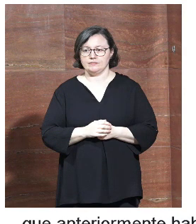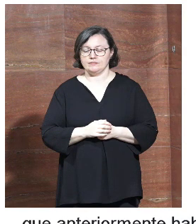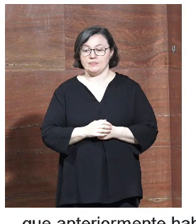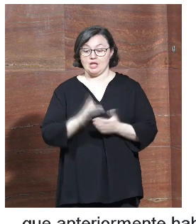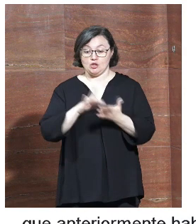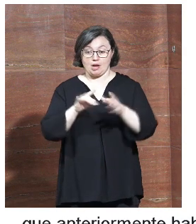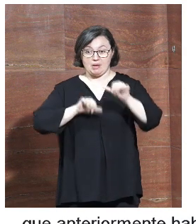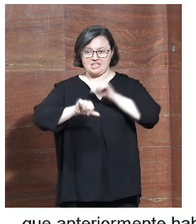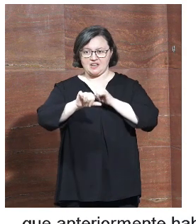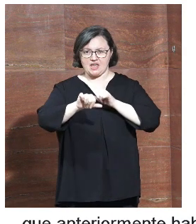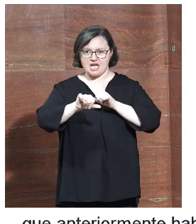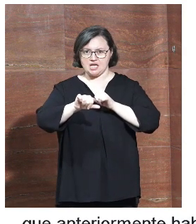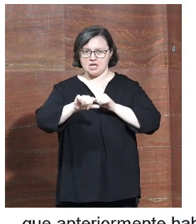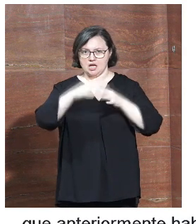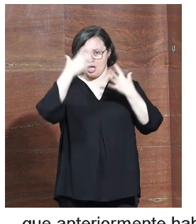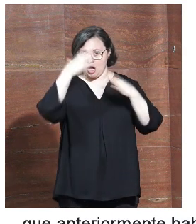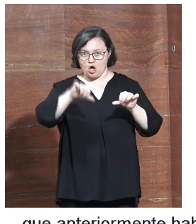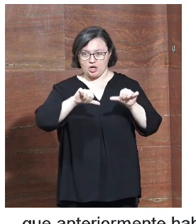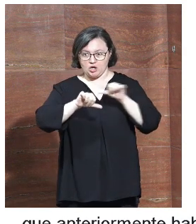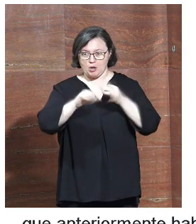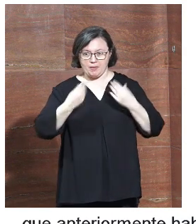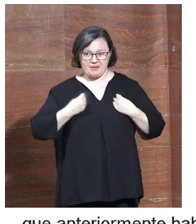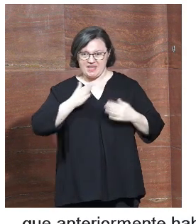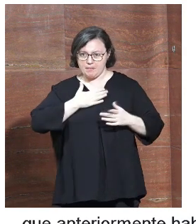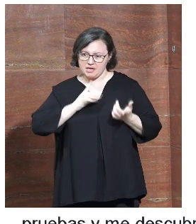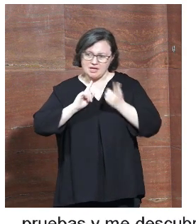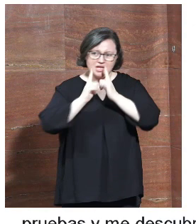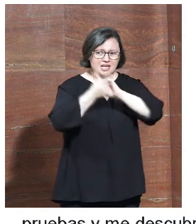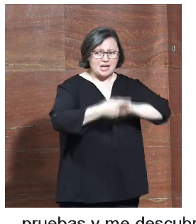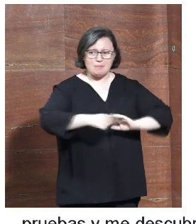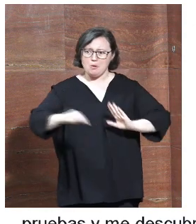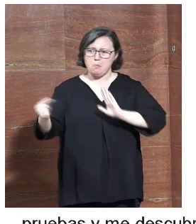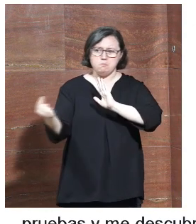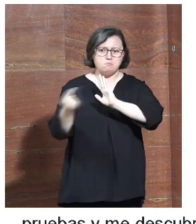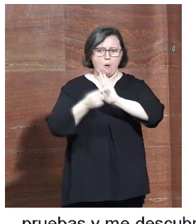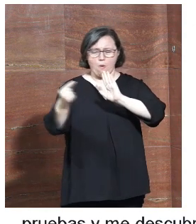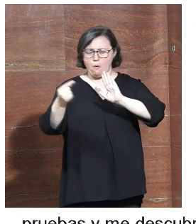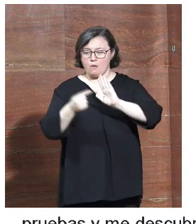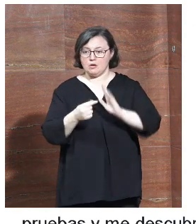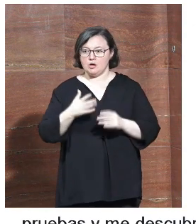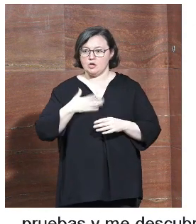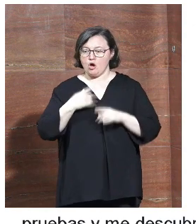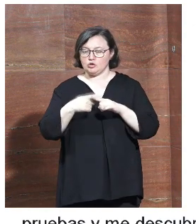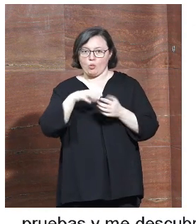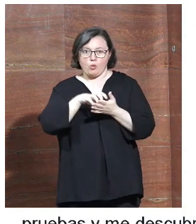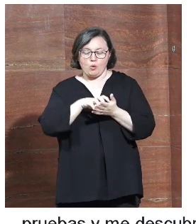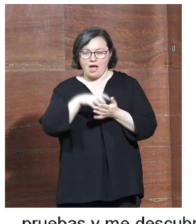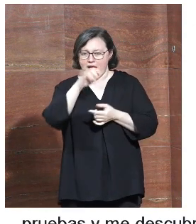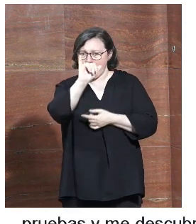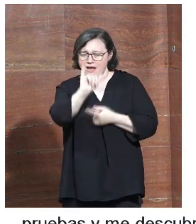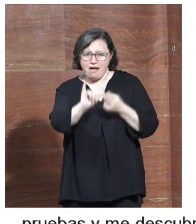Y a partir de ahí, lógicamente, mi vida cambió por completo. Yo tenía muchas dudas